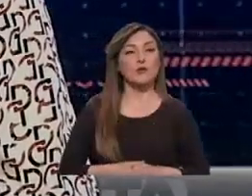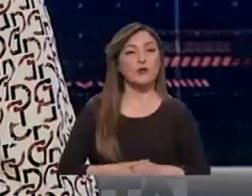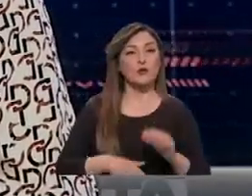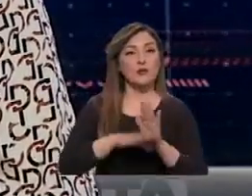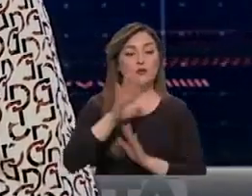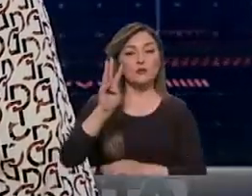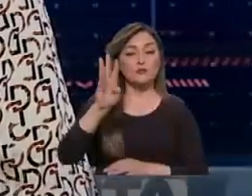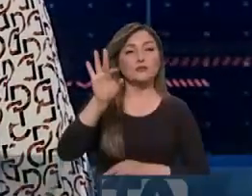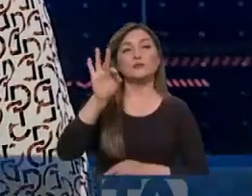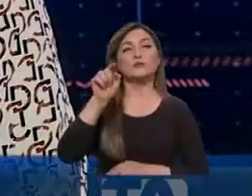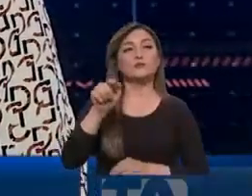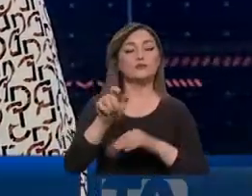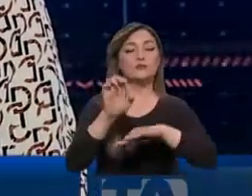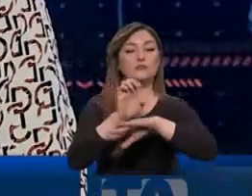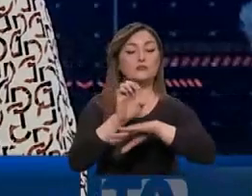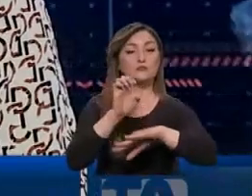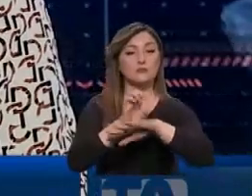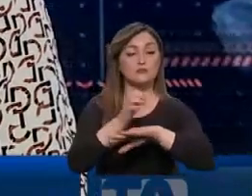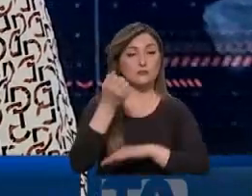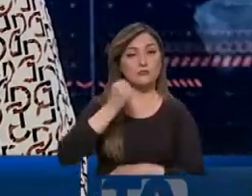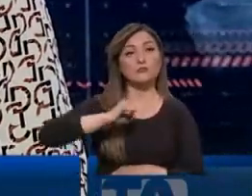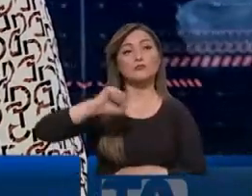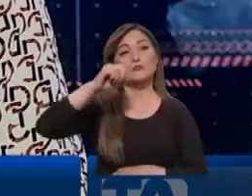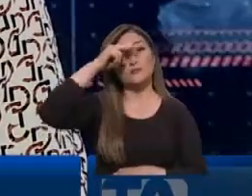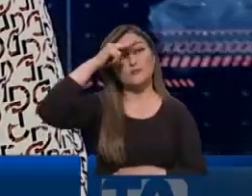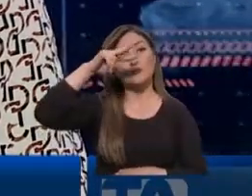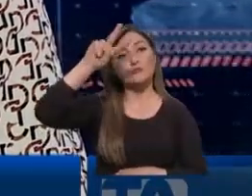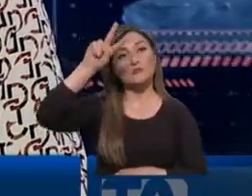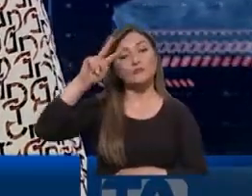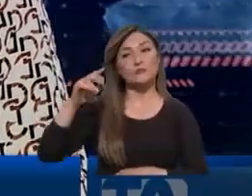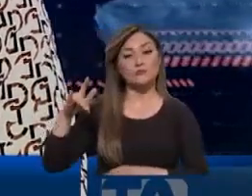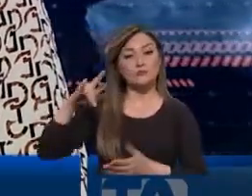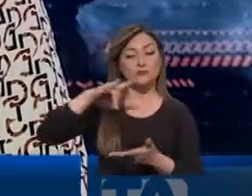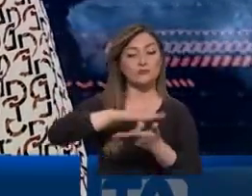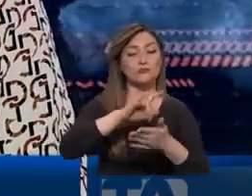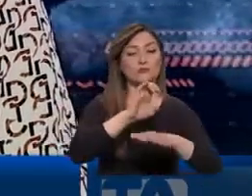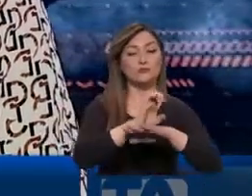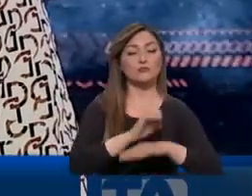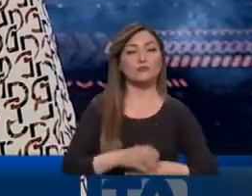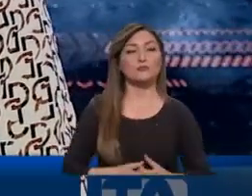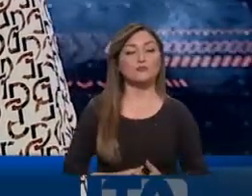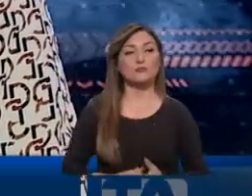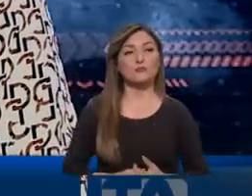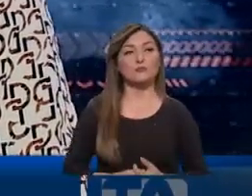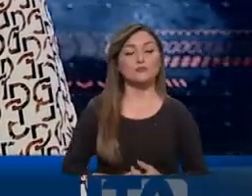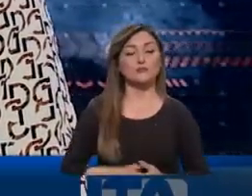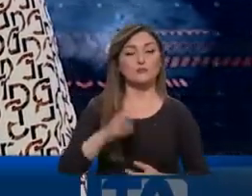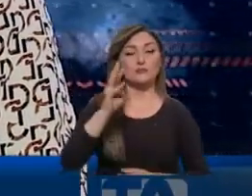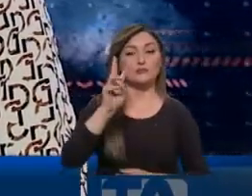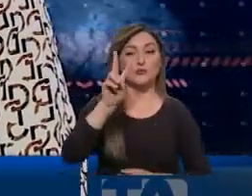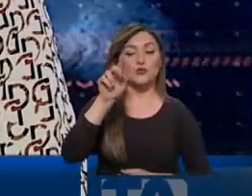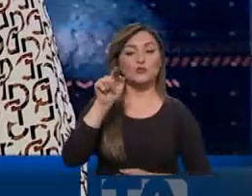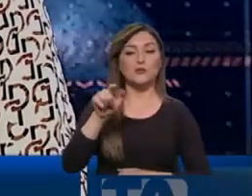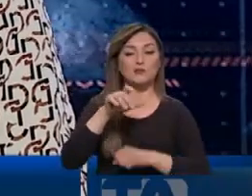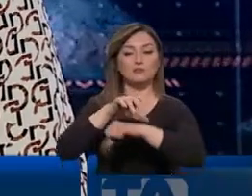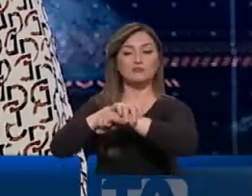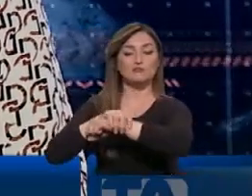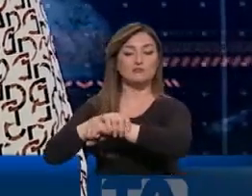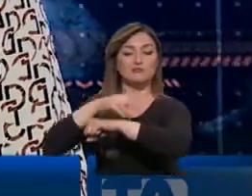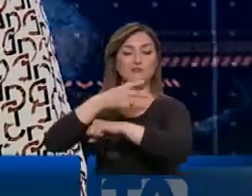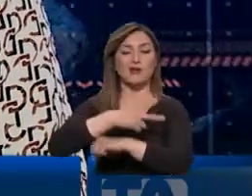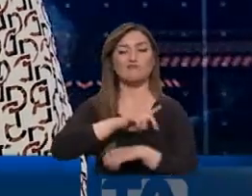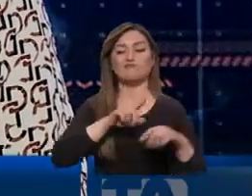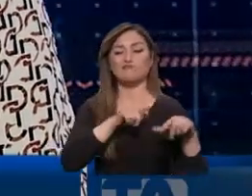de 69,000 ecuatorianos que salieron rumbo a México no han regresado al país. Y más de 62,000 están detenidos por